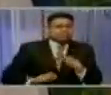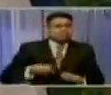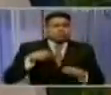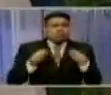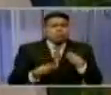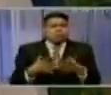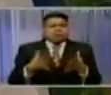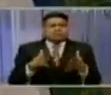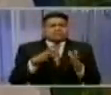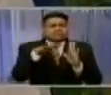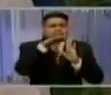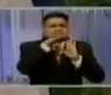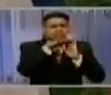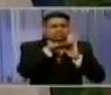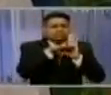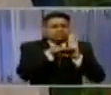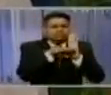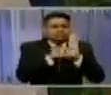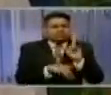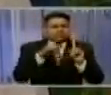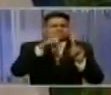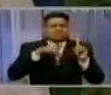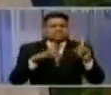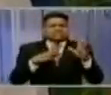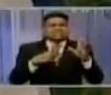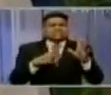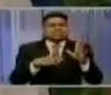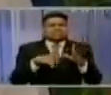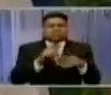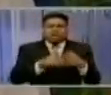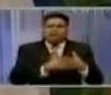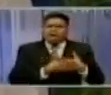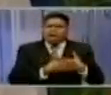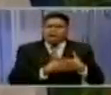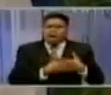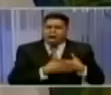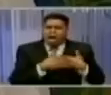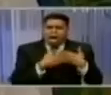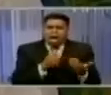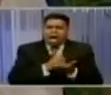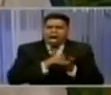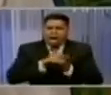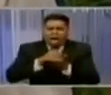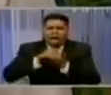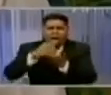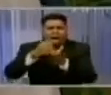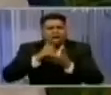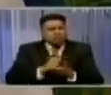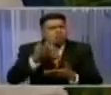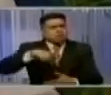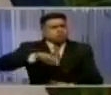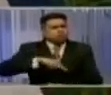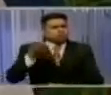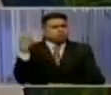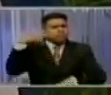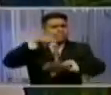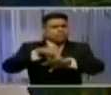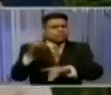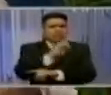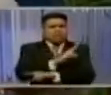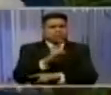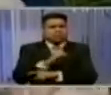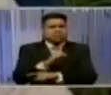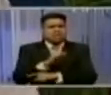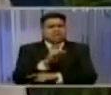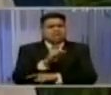¿Y ustedes creen que tuvimos la cooperación de la derecha, de la Asamblea Nacional, de Mr. Alup? Al contrario,